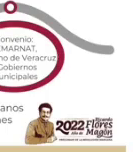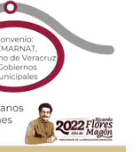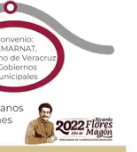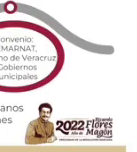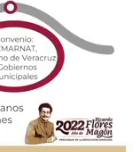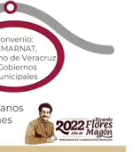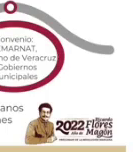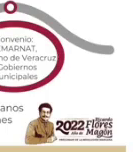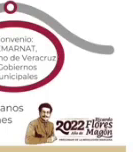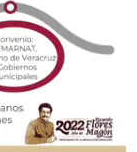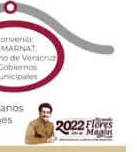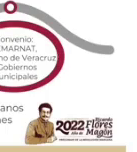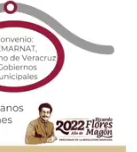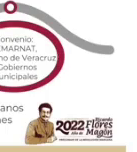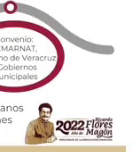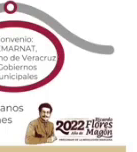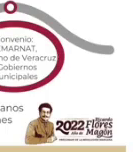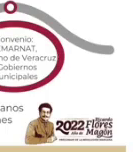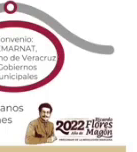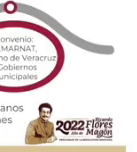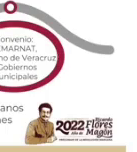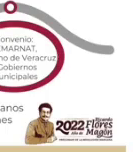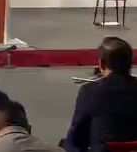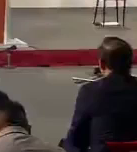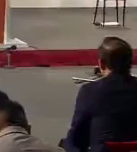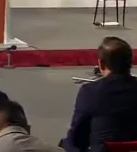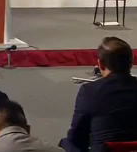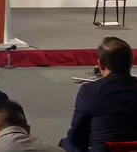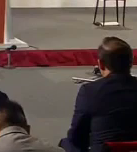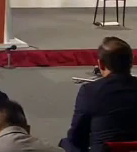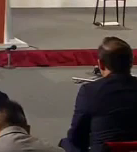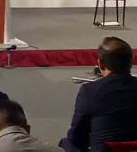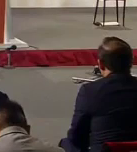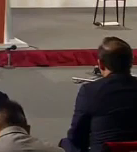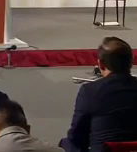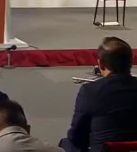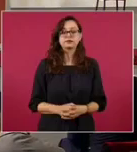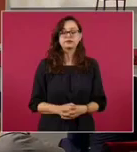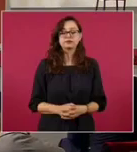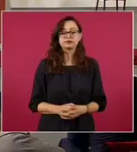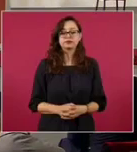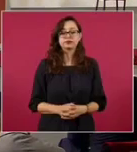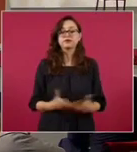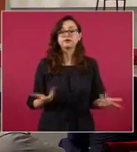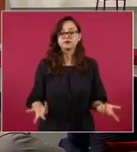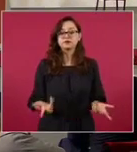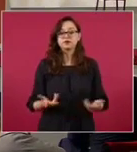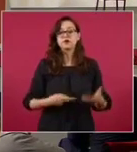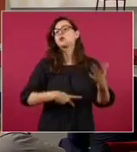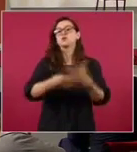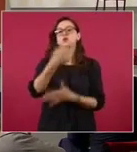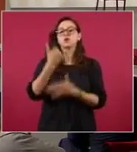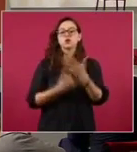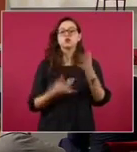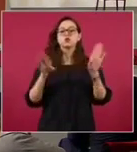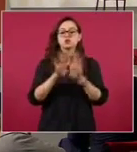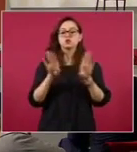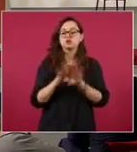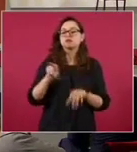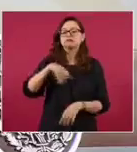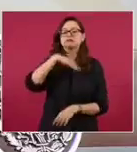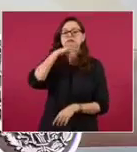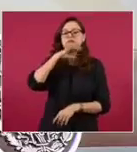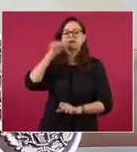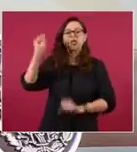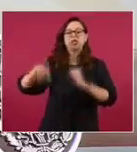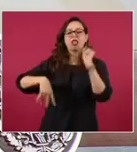ordenado de lo que es este, lo que era un basurero a cielo abierto, pero tenemos que contar con un espacio para hacer el manejo